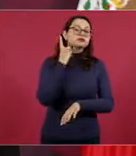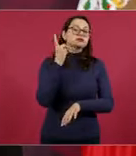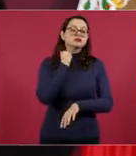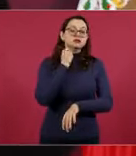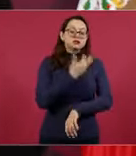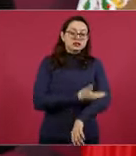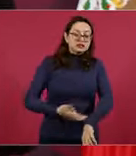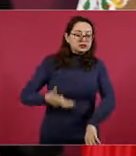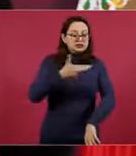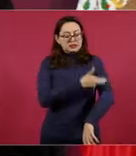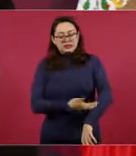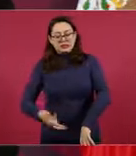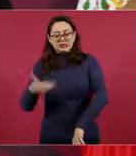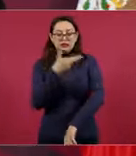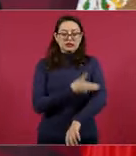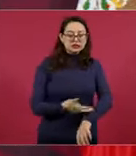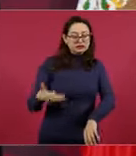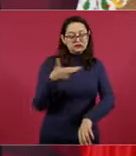para que